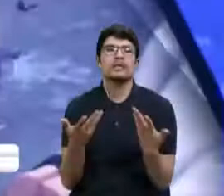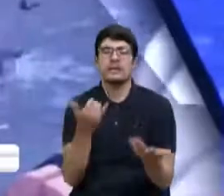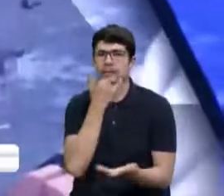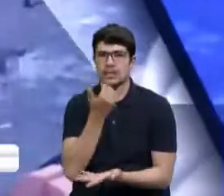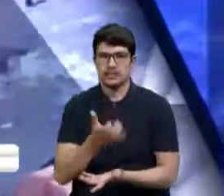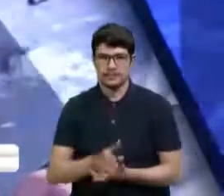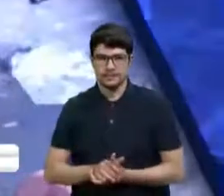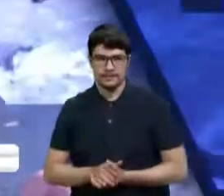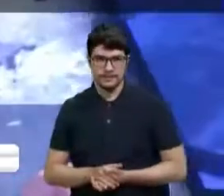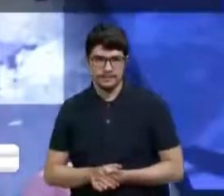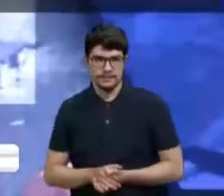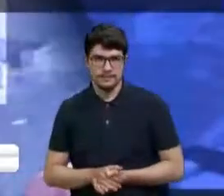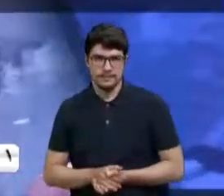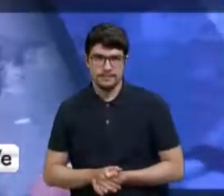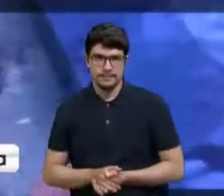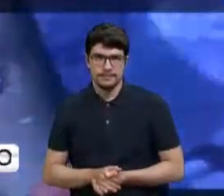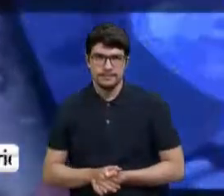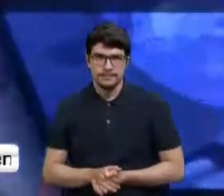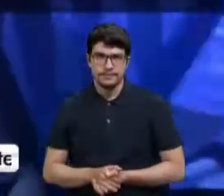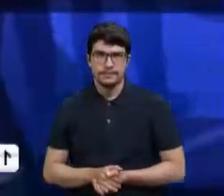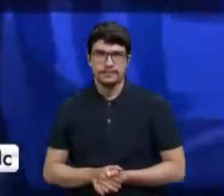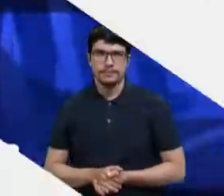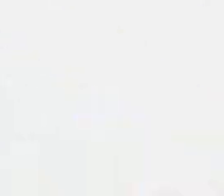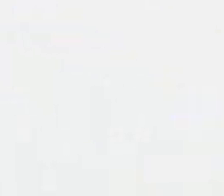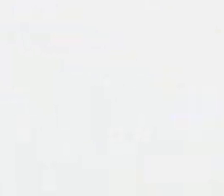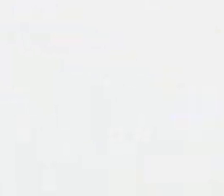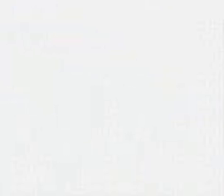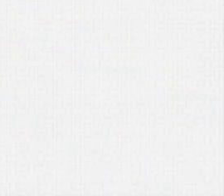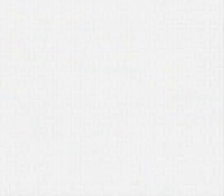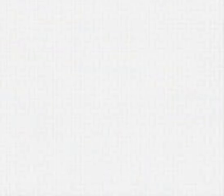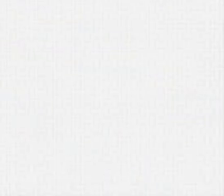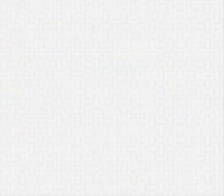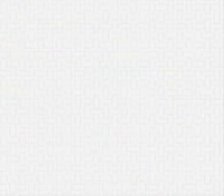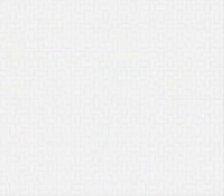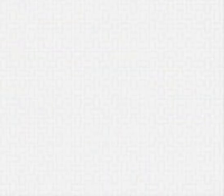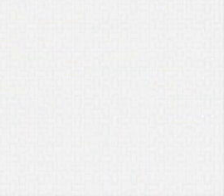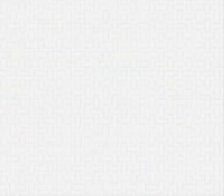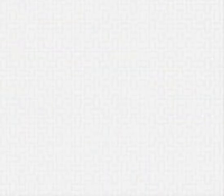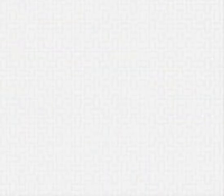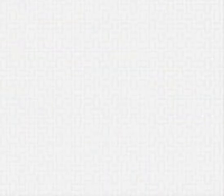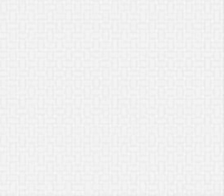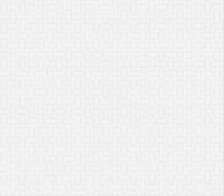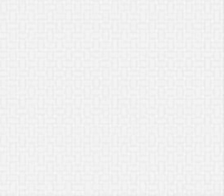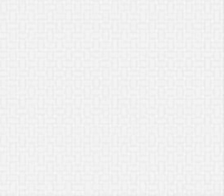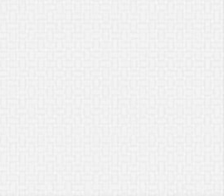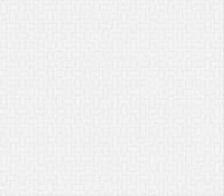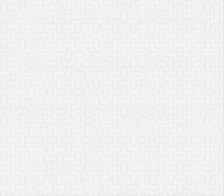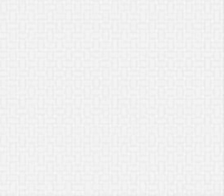Canaltro.com